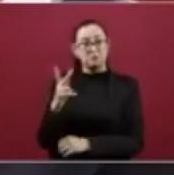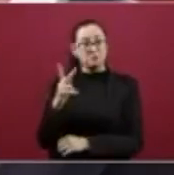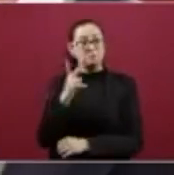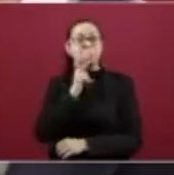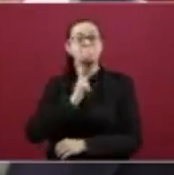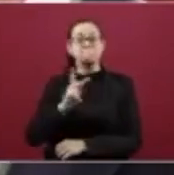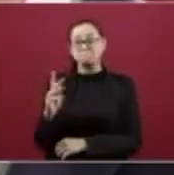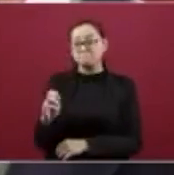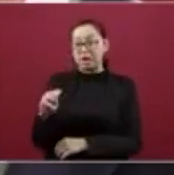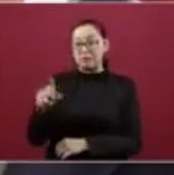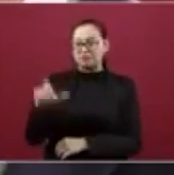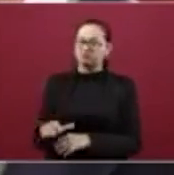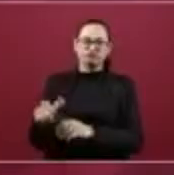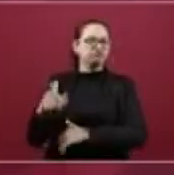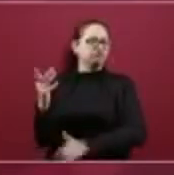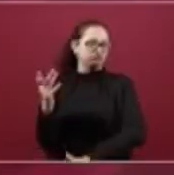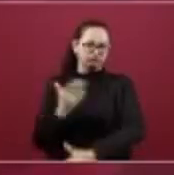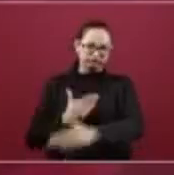resurgir,